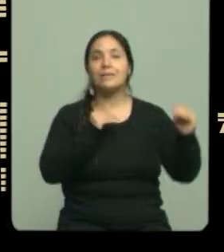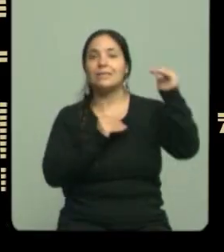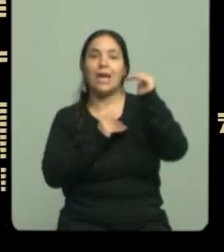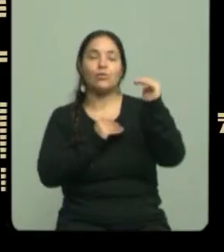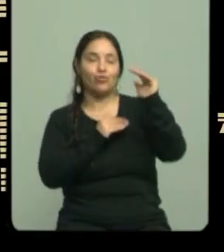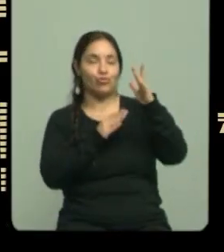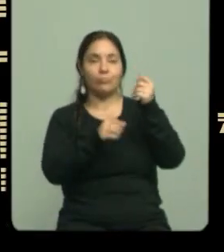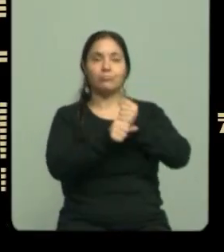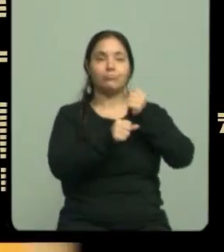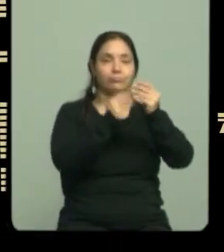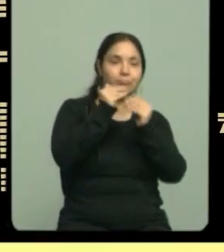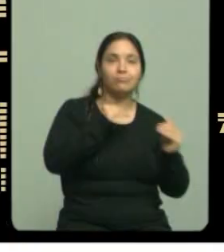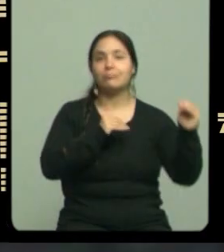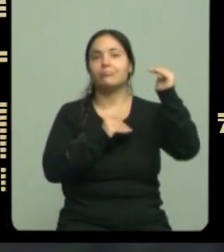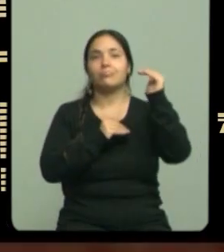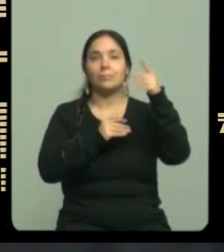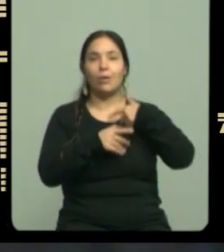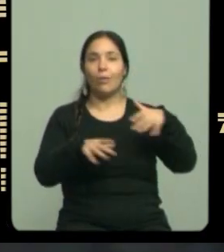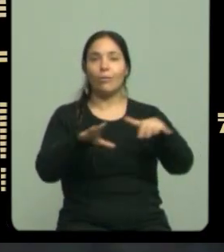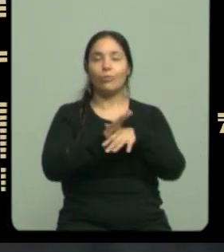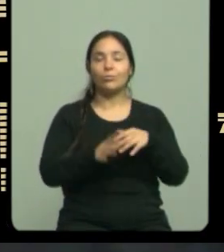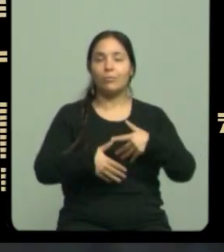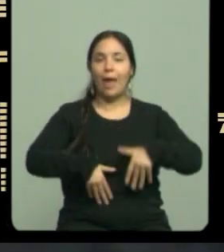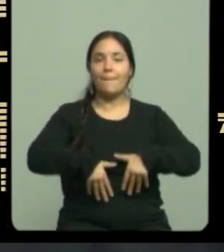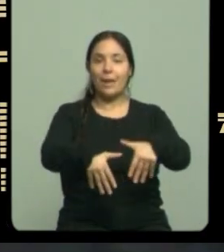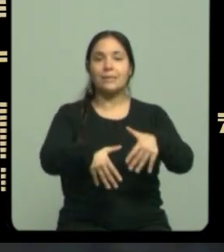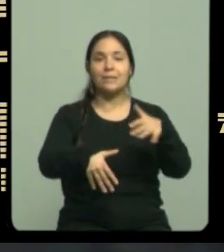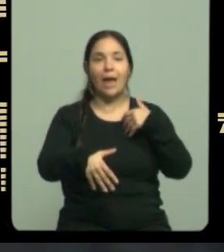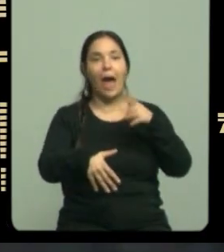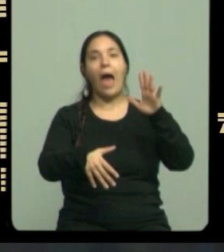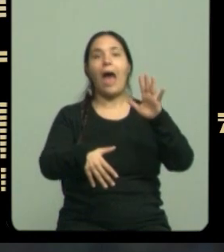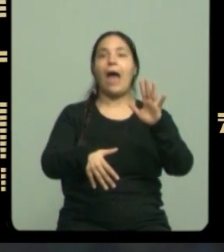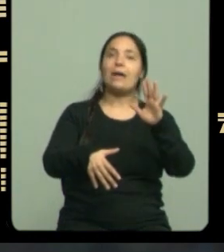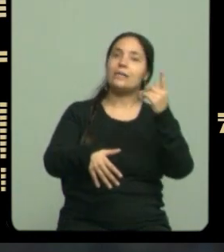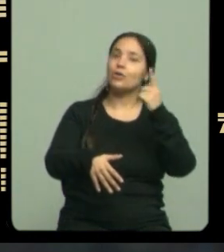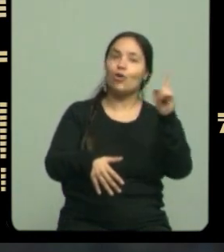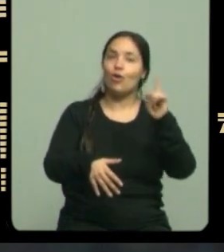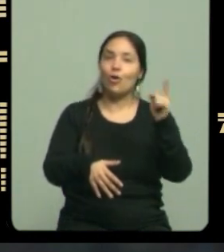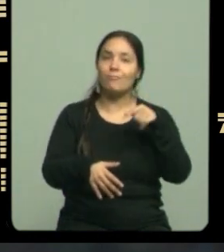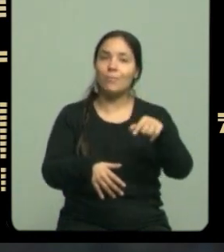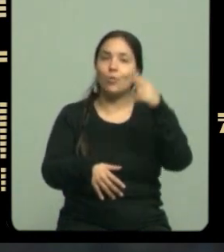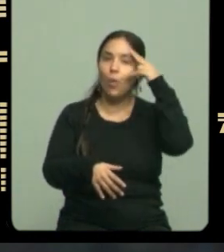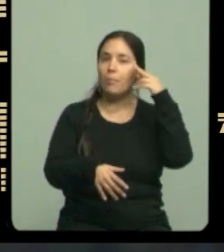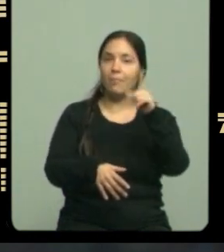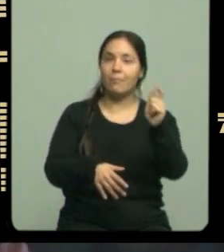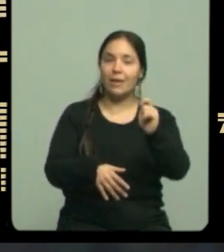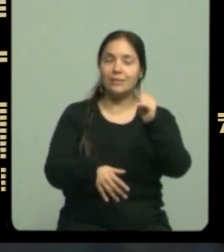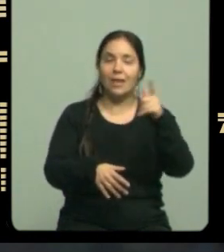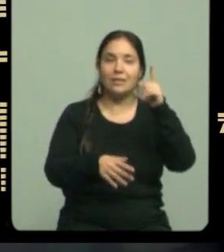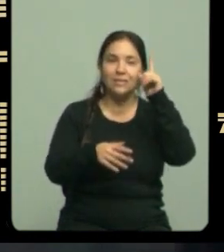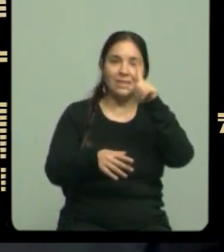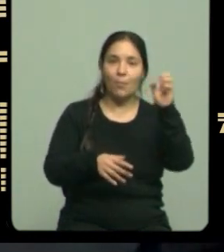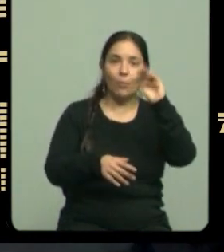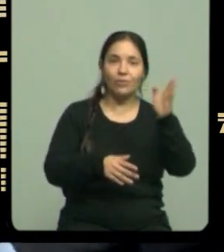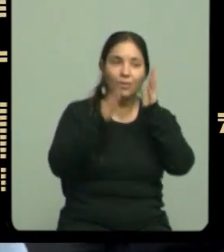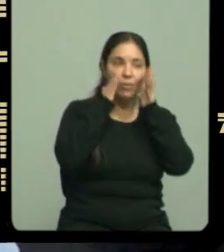ascenso o tener mayores funciones y se queda embarazada y dice, no, y es que mira, vos a los 9 meses vos ya no vas a poder estar